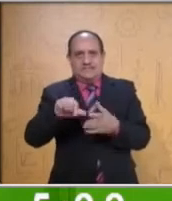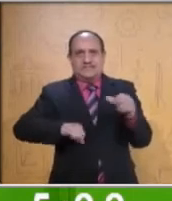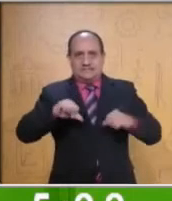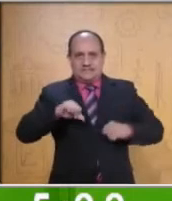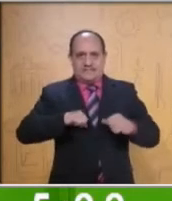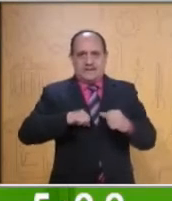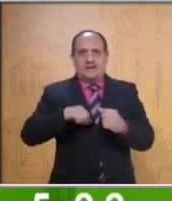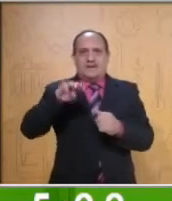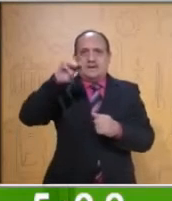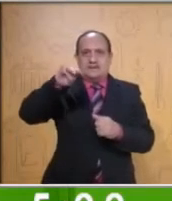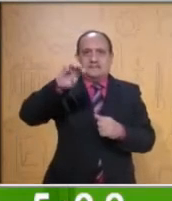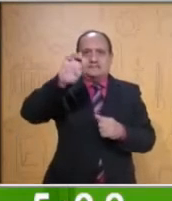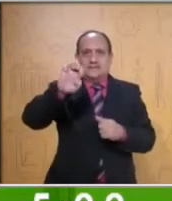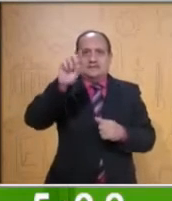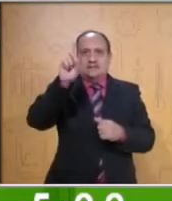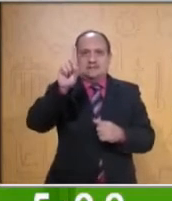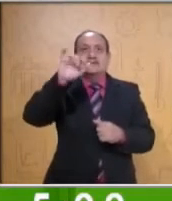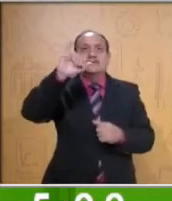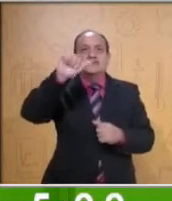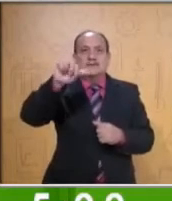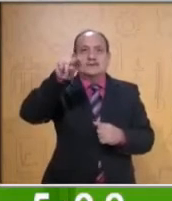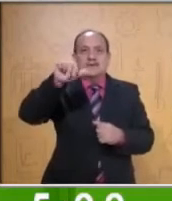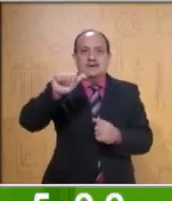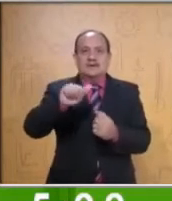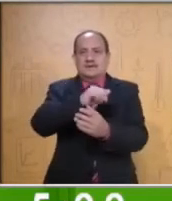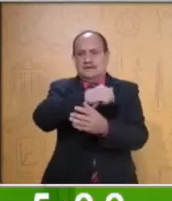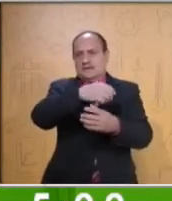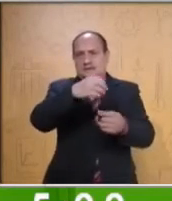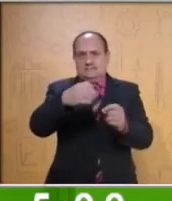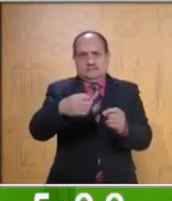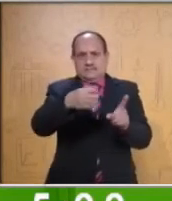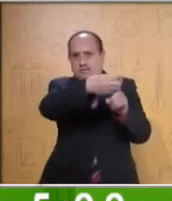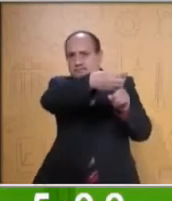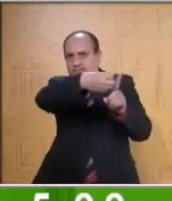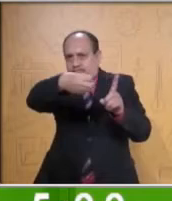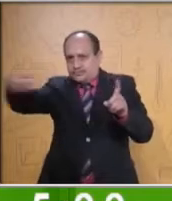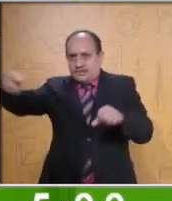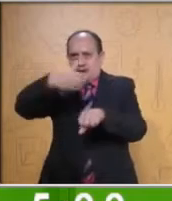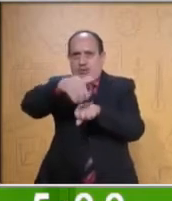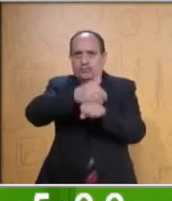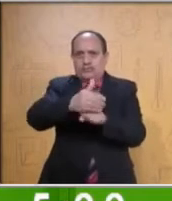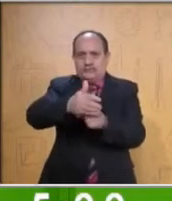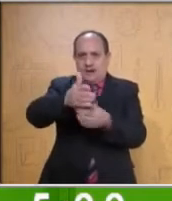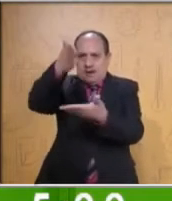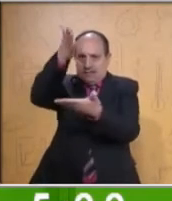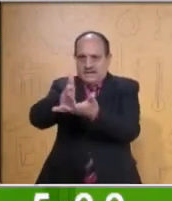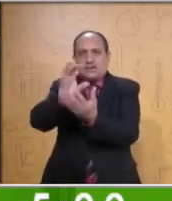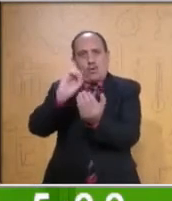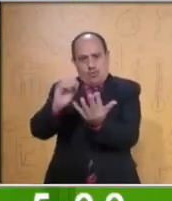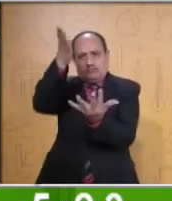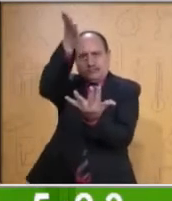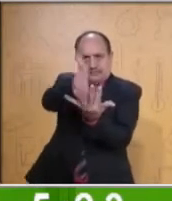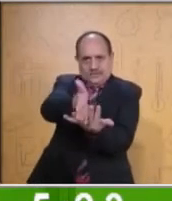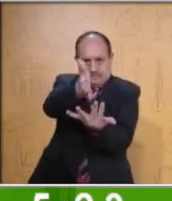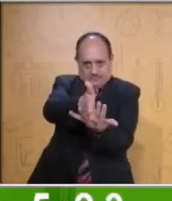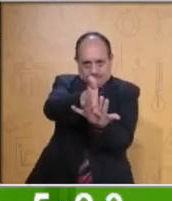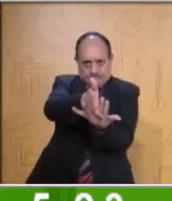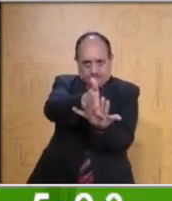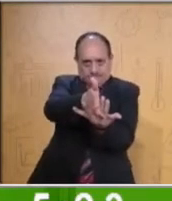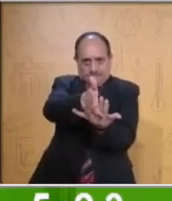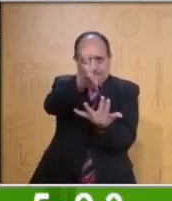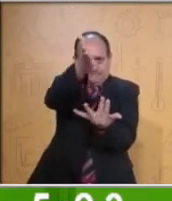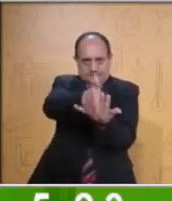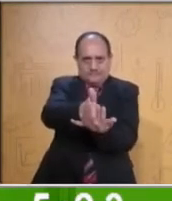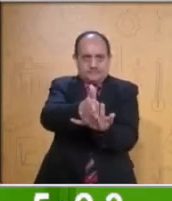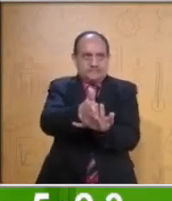con la media, la media aritmética es la primera, y vamos a trabajar con la mediana, que se representa